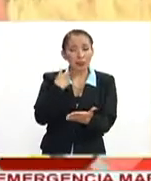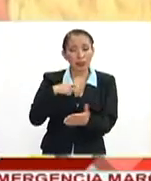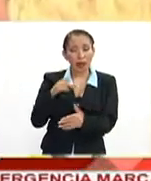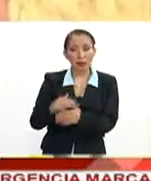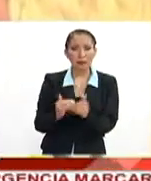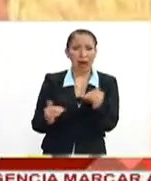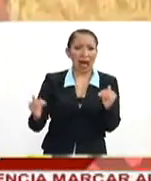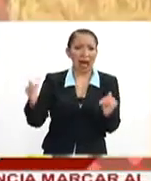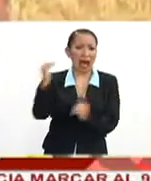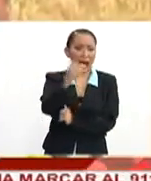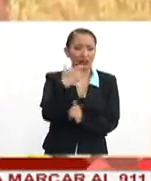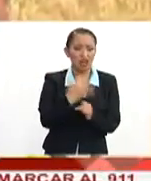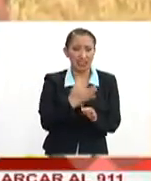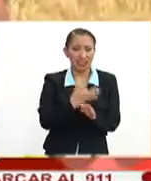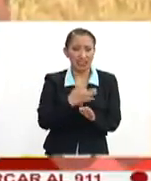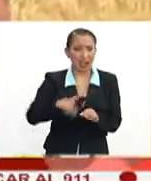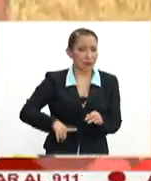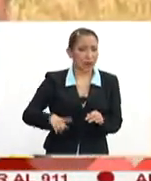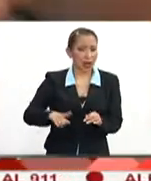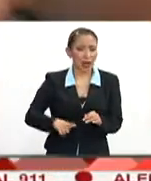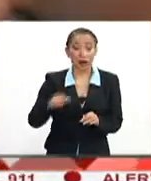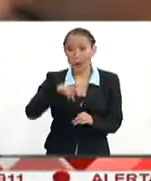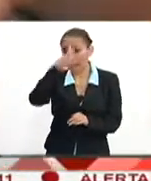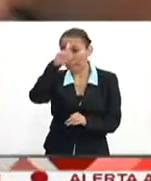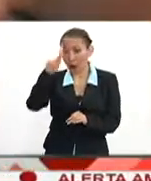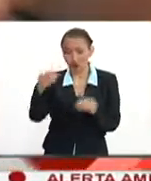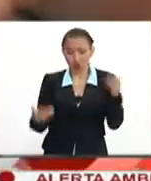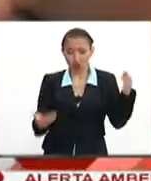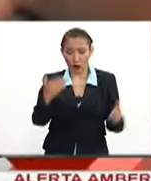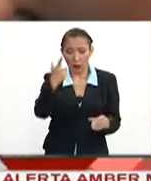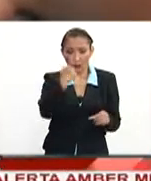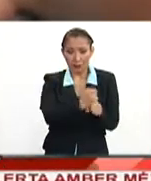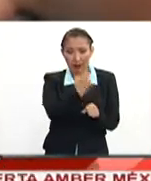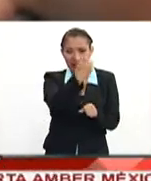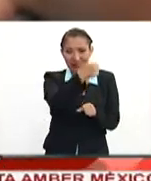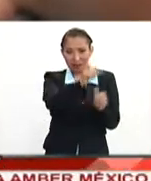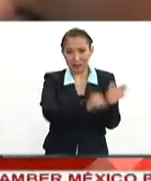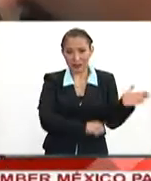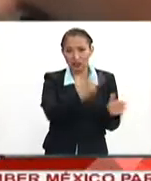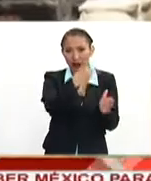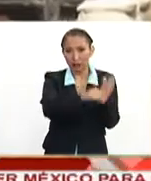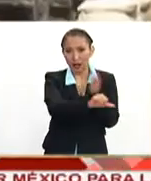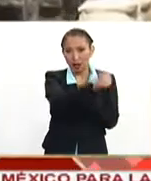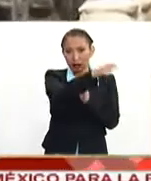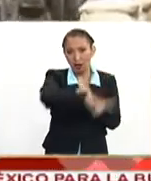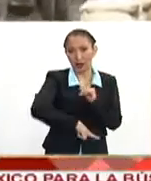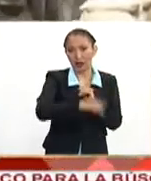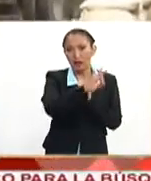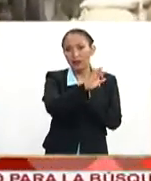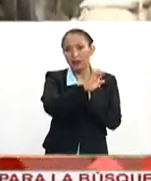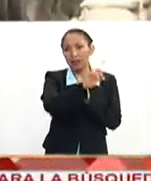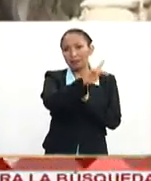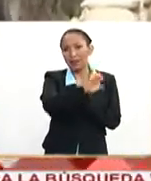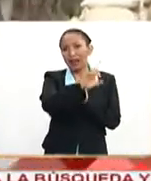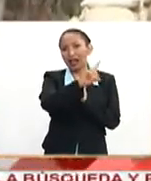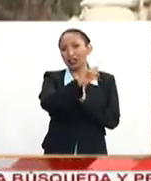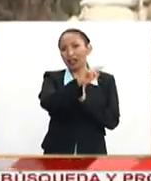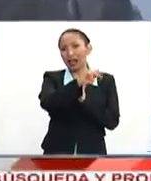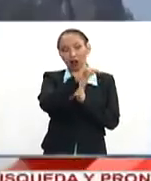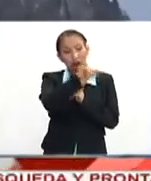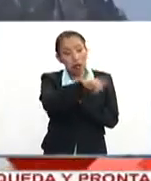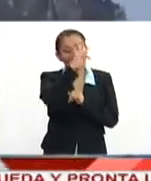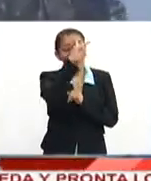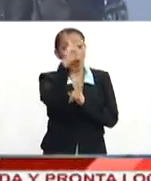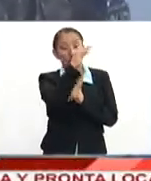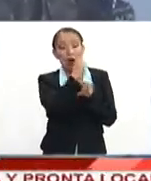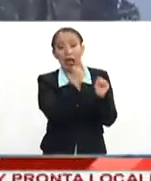es la más alta en la presente administración y la peor comparada con la del primer semestre de 2011 durante el gobierno de Felipe Calderón, que fue considerado